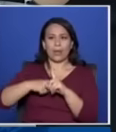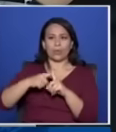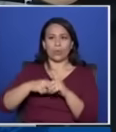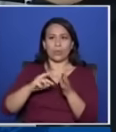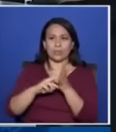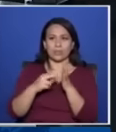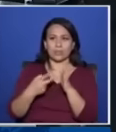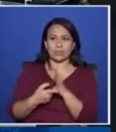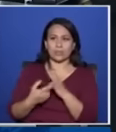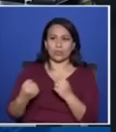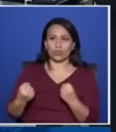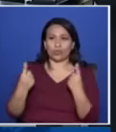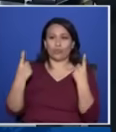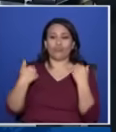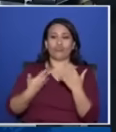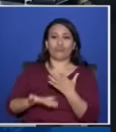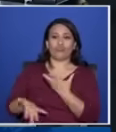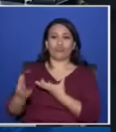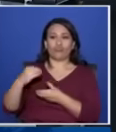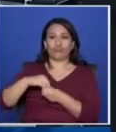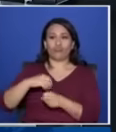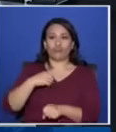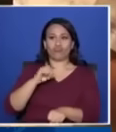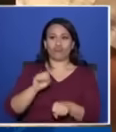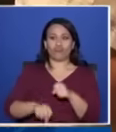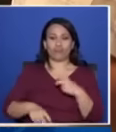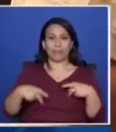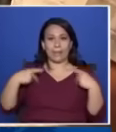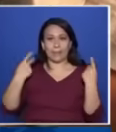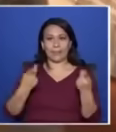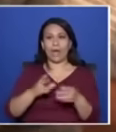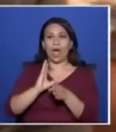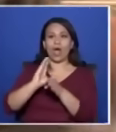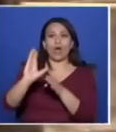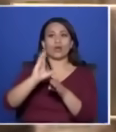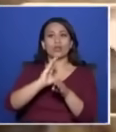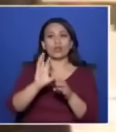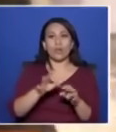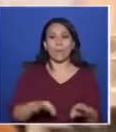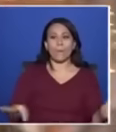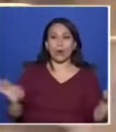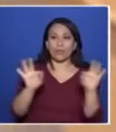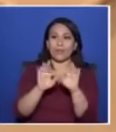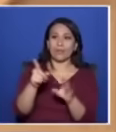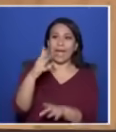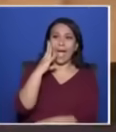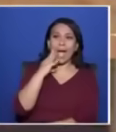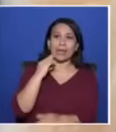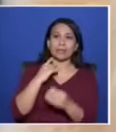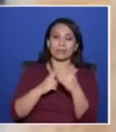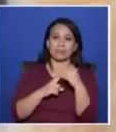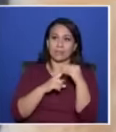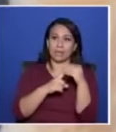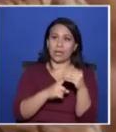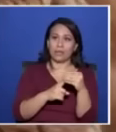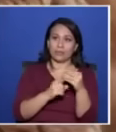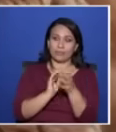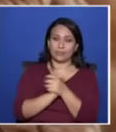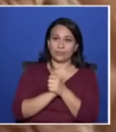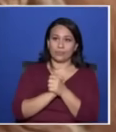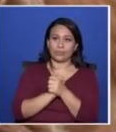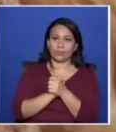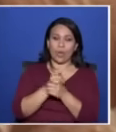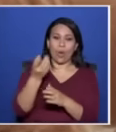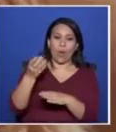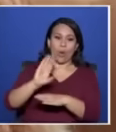generando un shock calórico que puede comprometer la vida. Algunas recomendaciones que dan los especialistas son las siguientes: